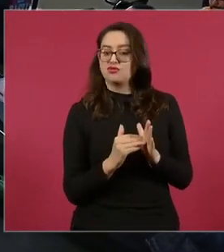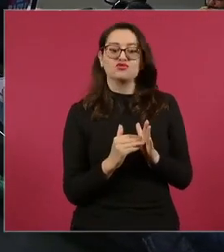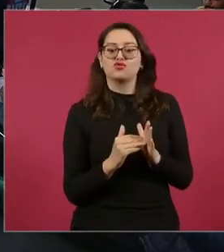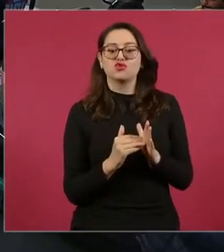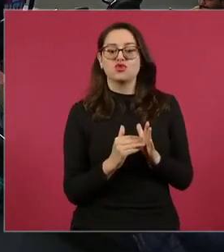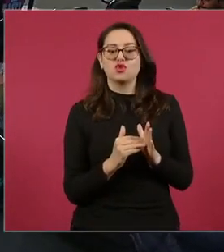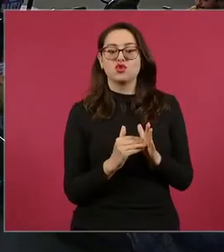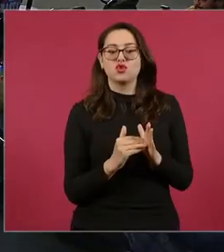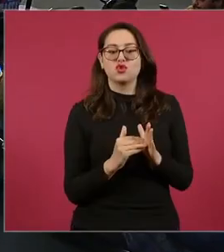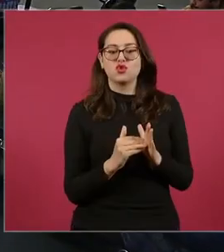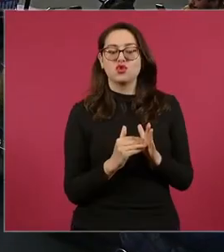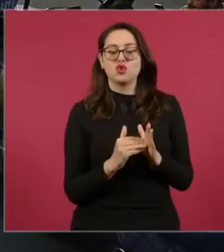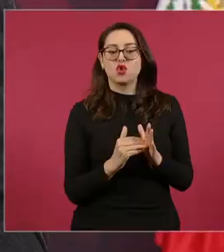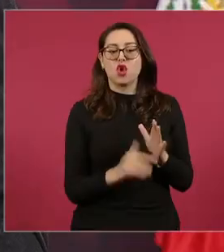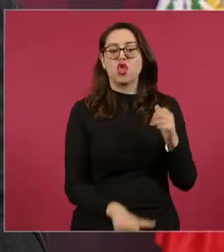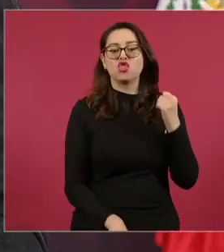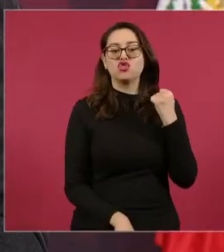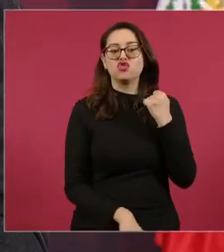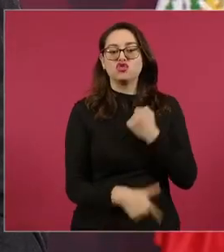millones.